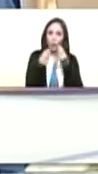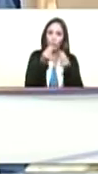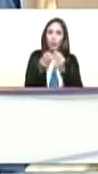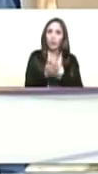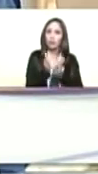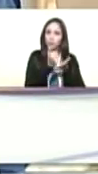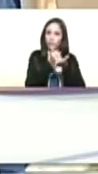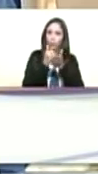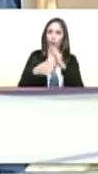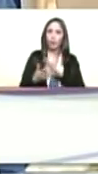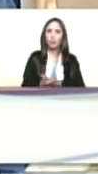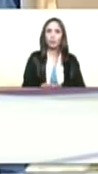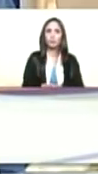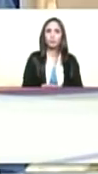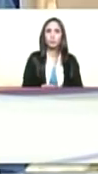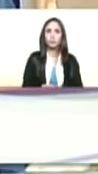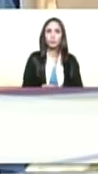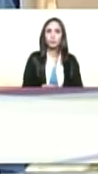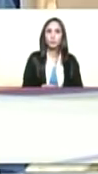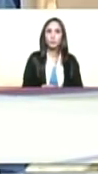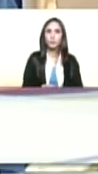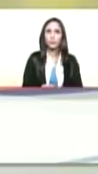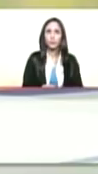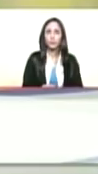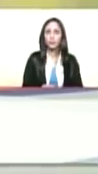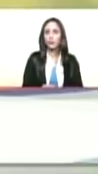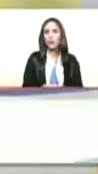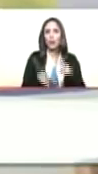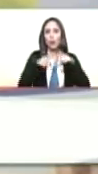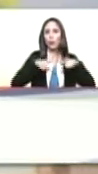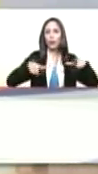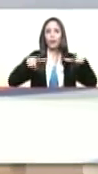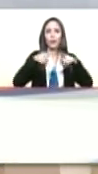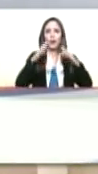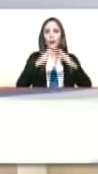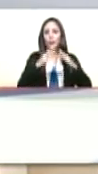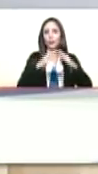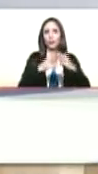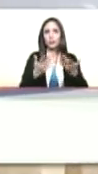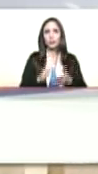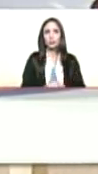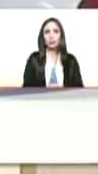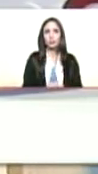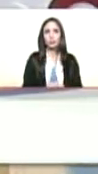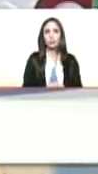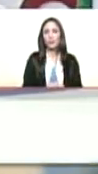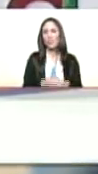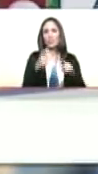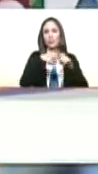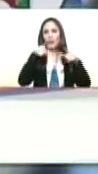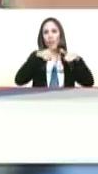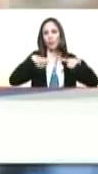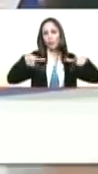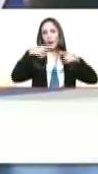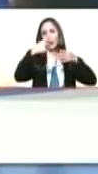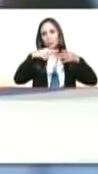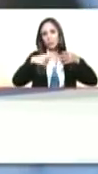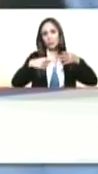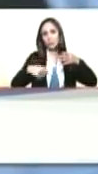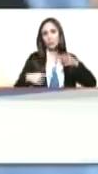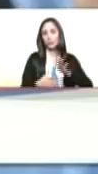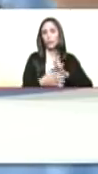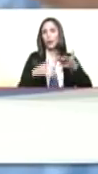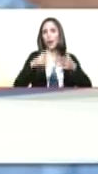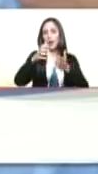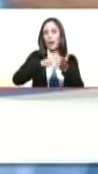hoy, los CLAP, los conucos, los patios productivos, los huertos organopónicos, los huertos intensivos,